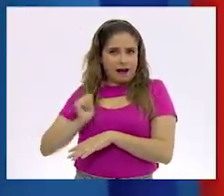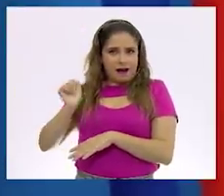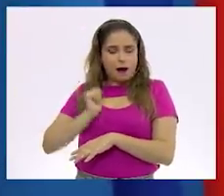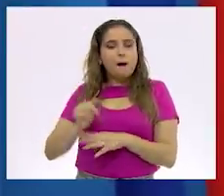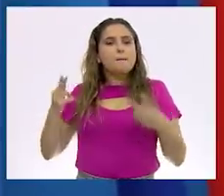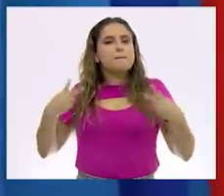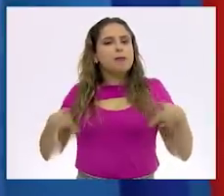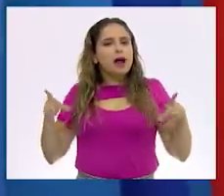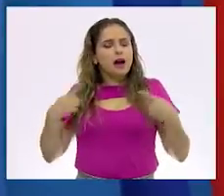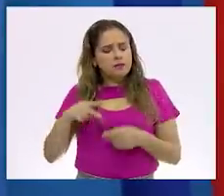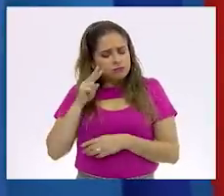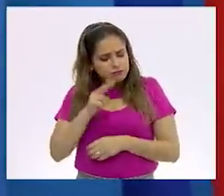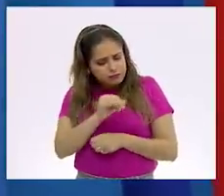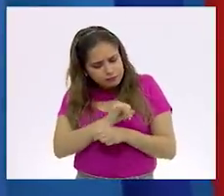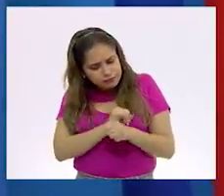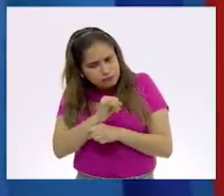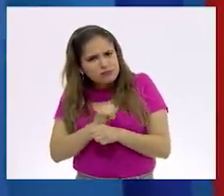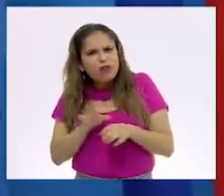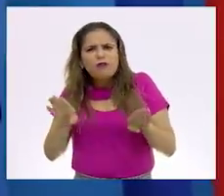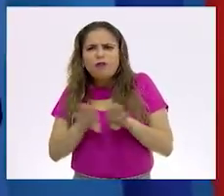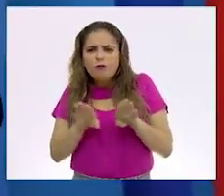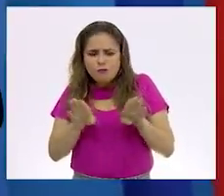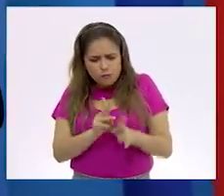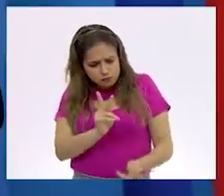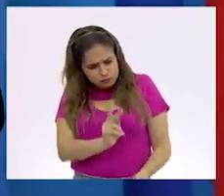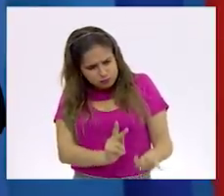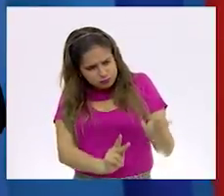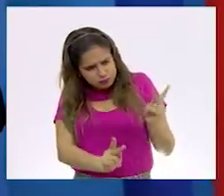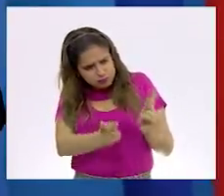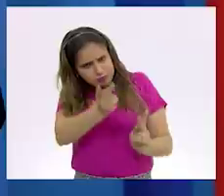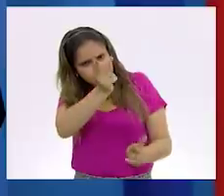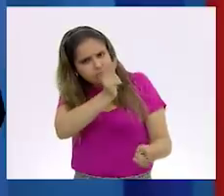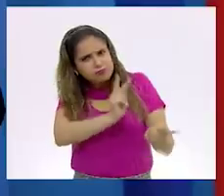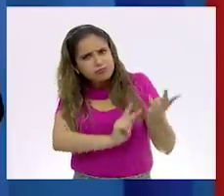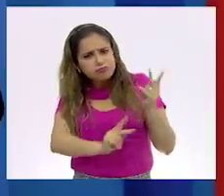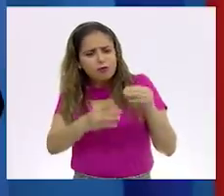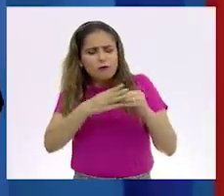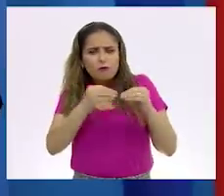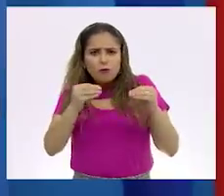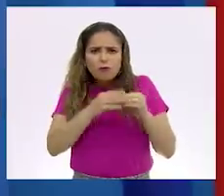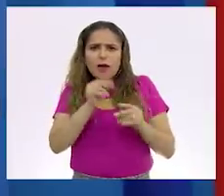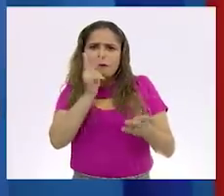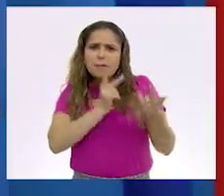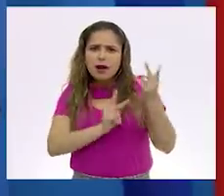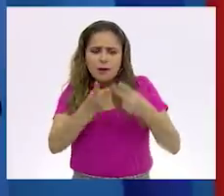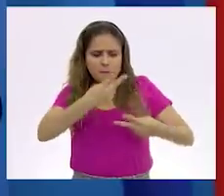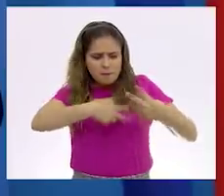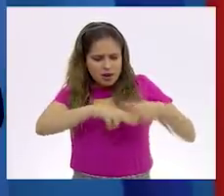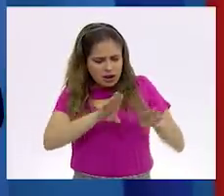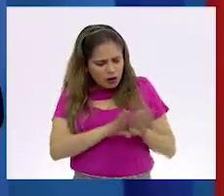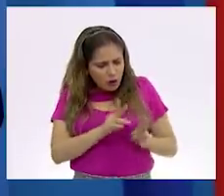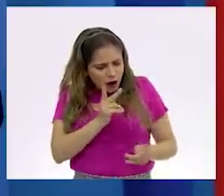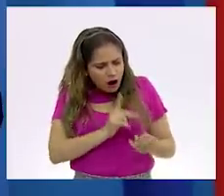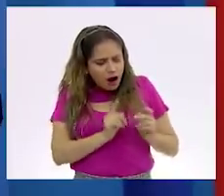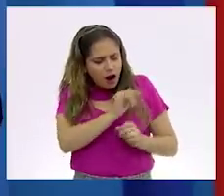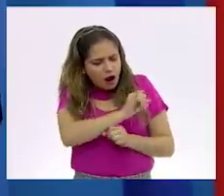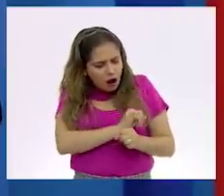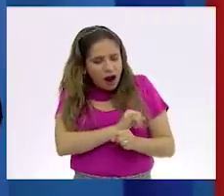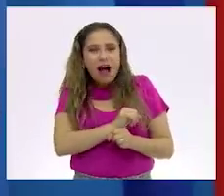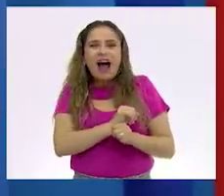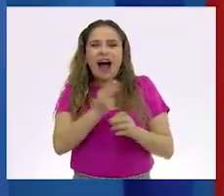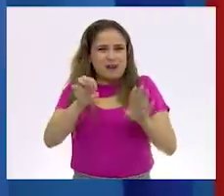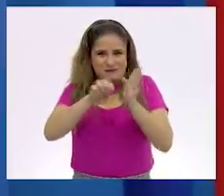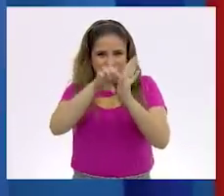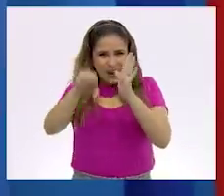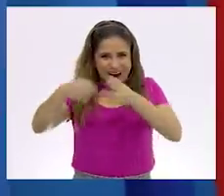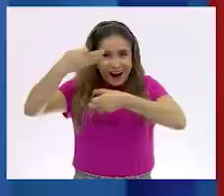analizado cómo es la reproducción de las plantas, así como nosotros lo estamos haciendo ahora. Nosotros lo hacemos como